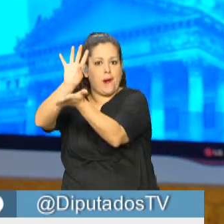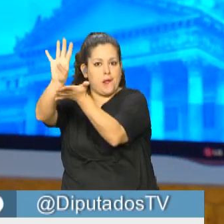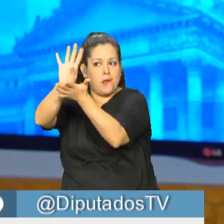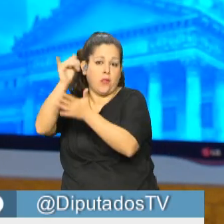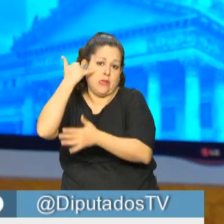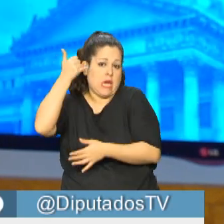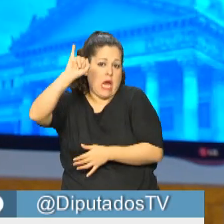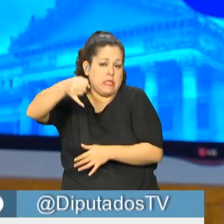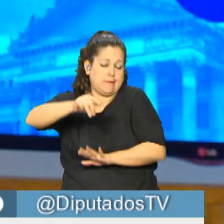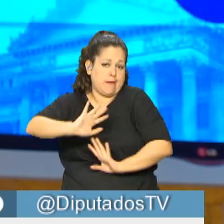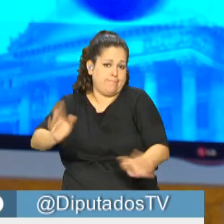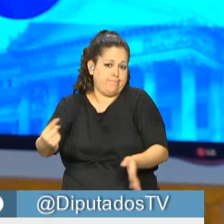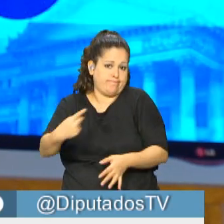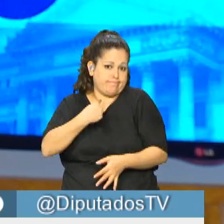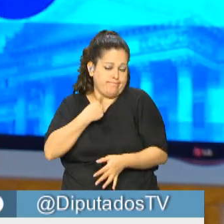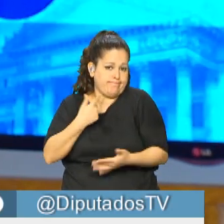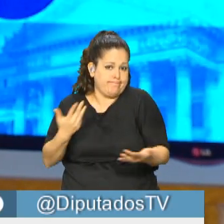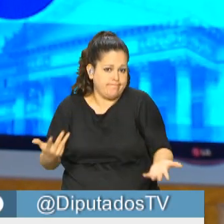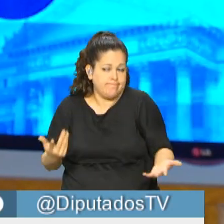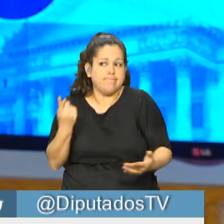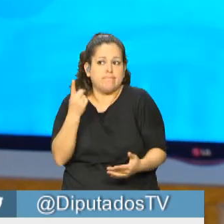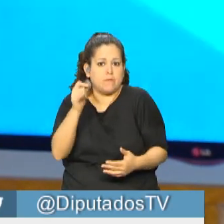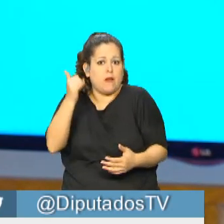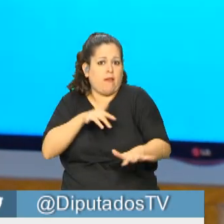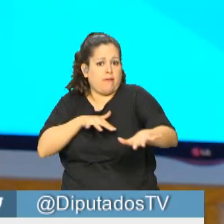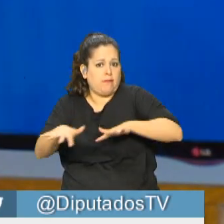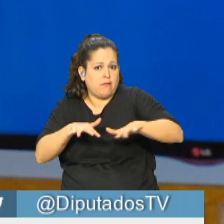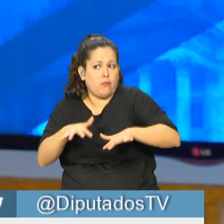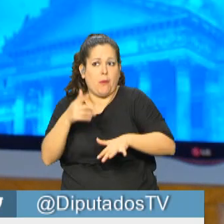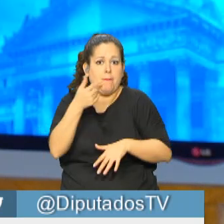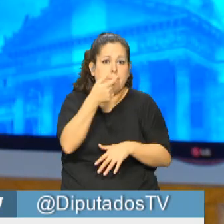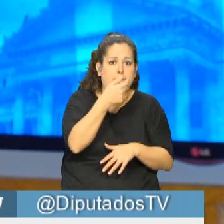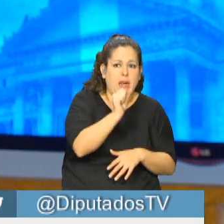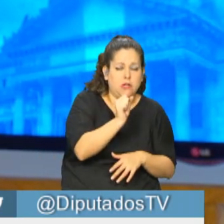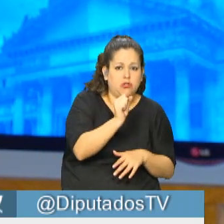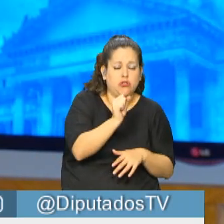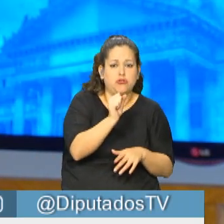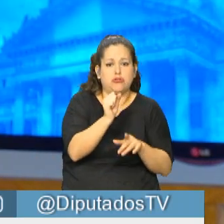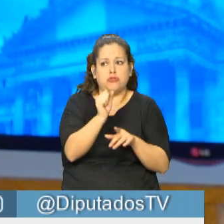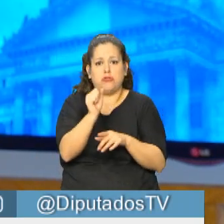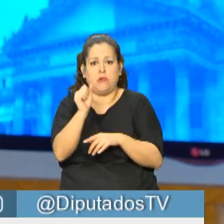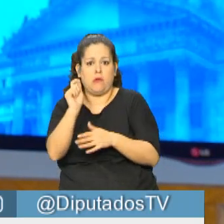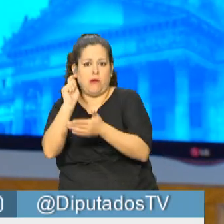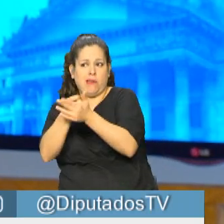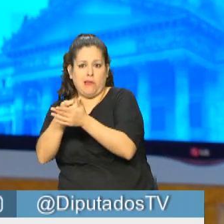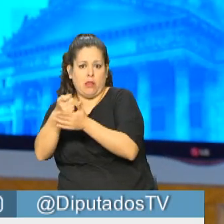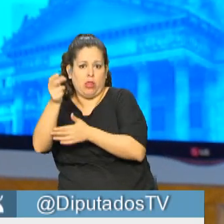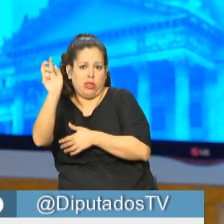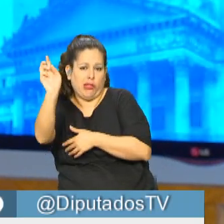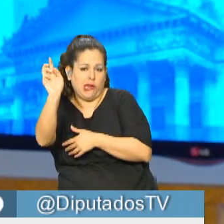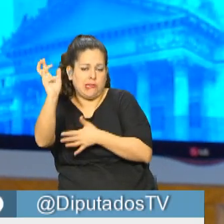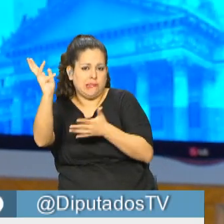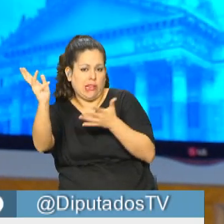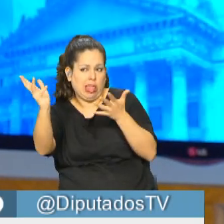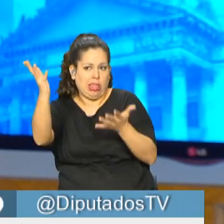que en este contexto tienen, bueno, una situación muy particular de peso sobre la balanza de pagos y sobre todo la